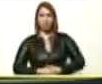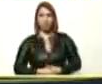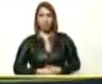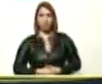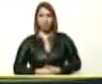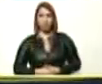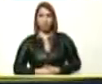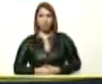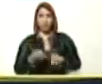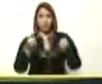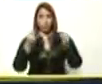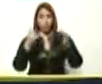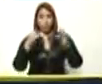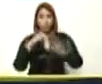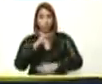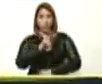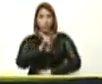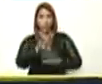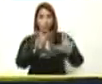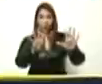número 29,